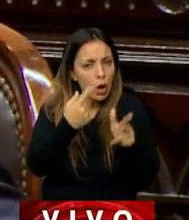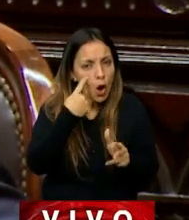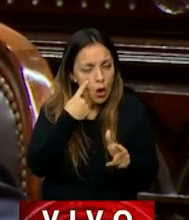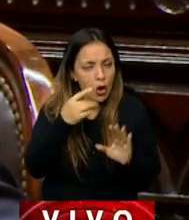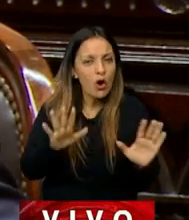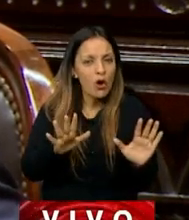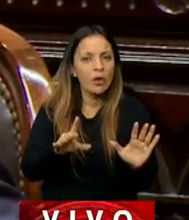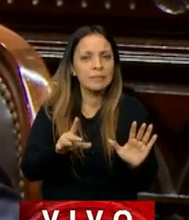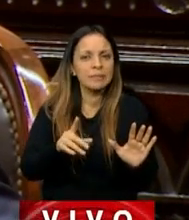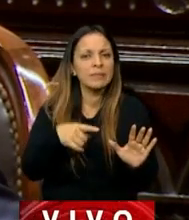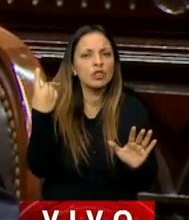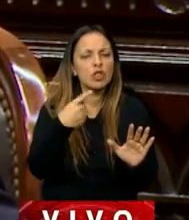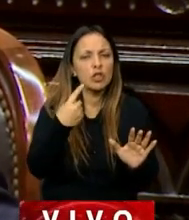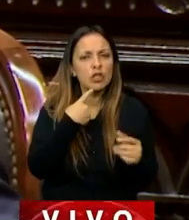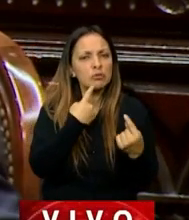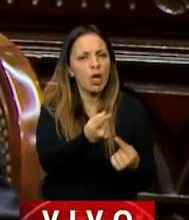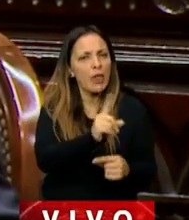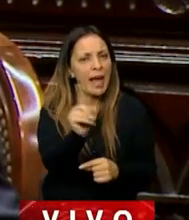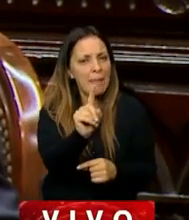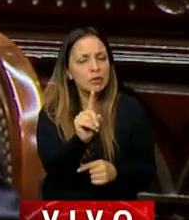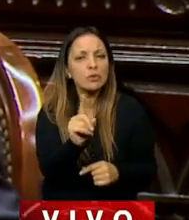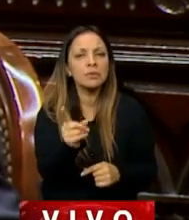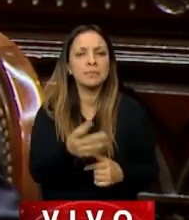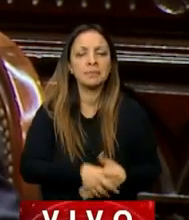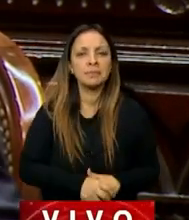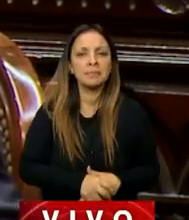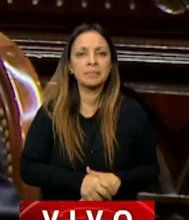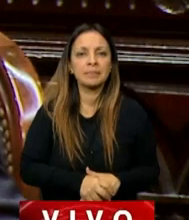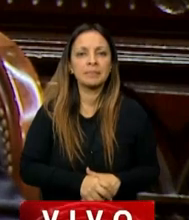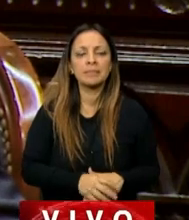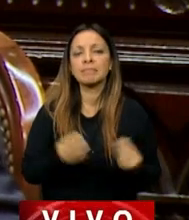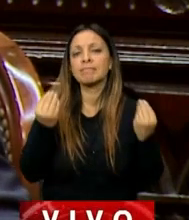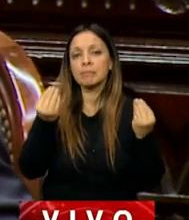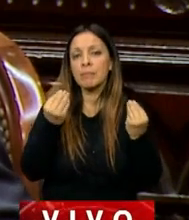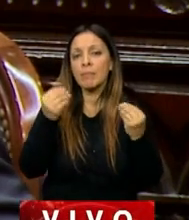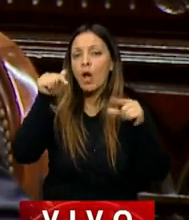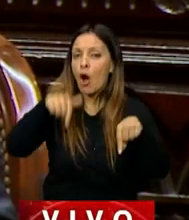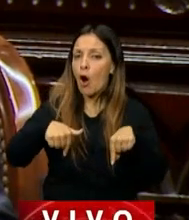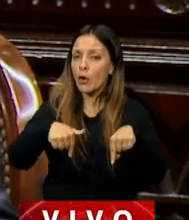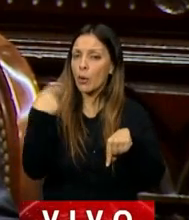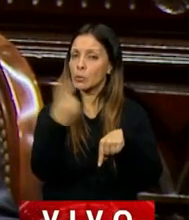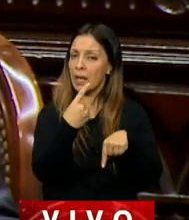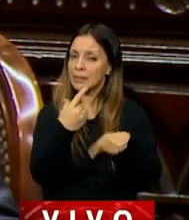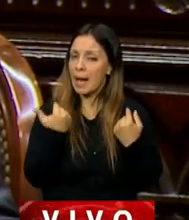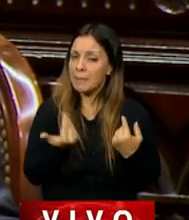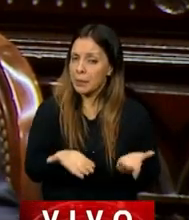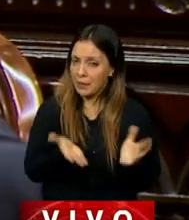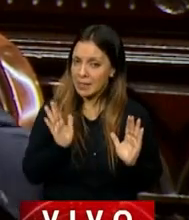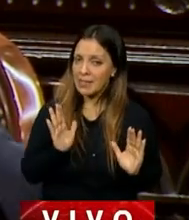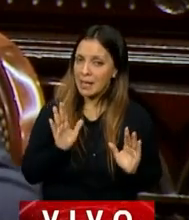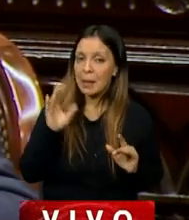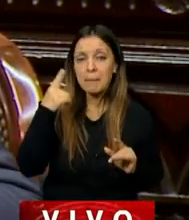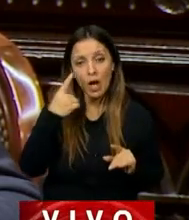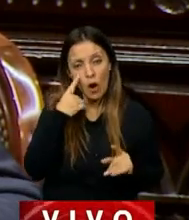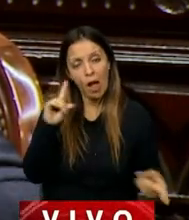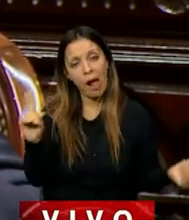dejemos sentado un precedente porque hoy le favorece a ustedes, pero mañana